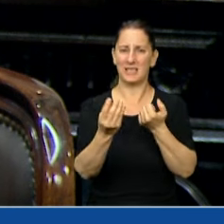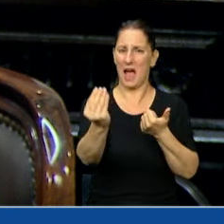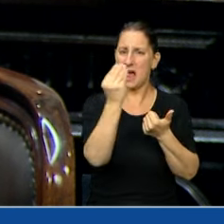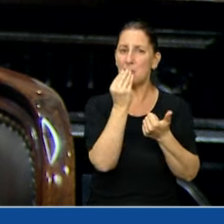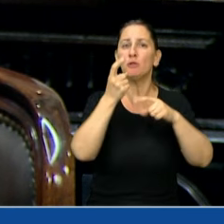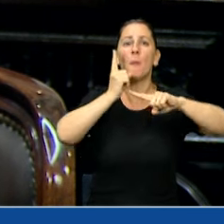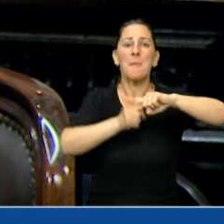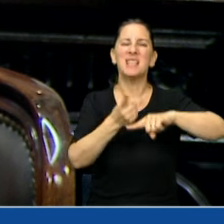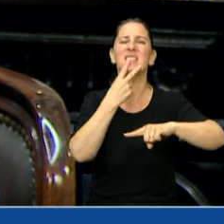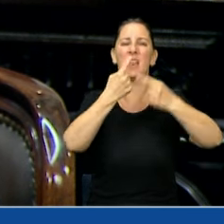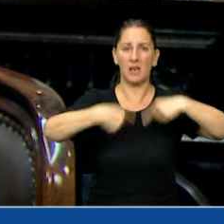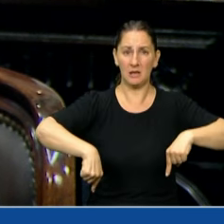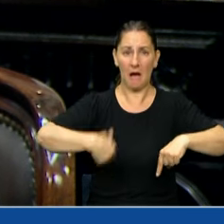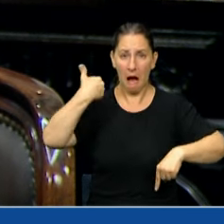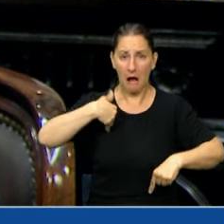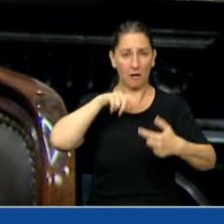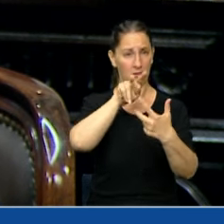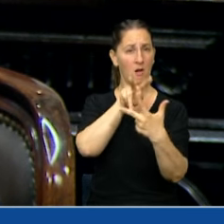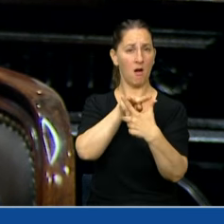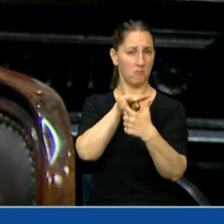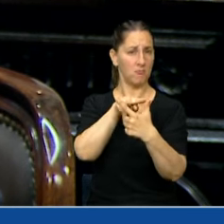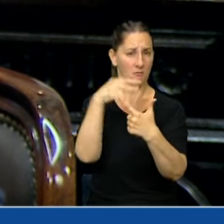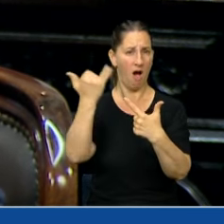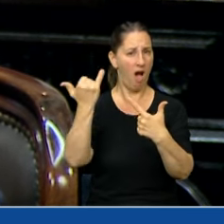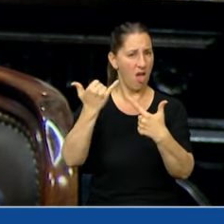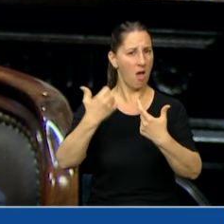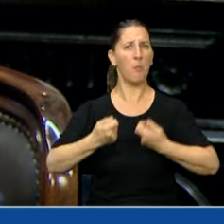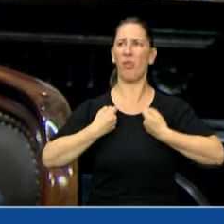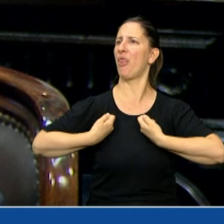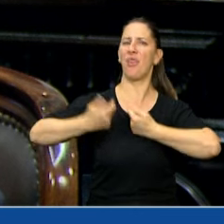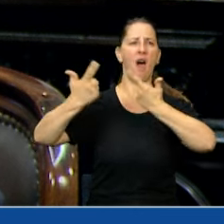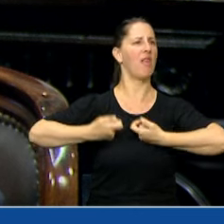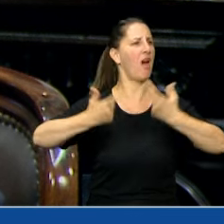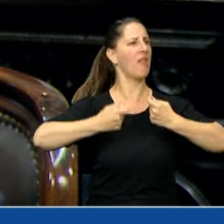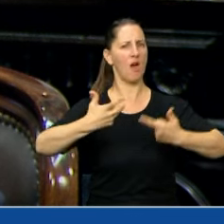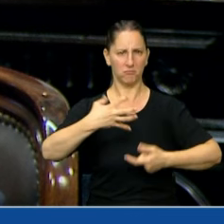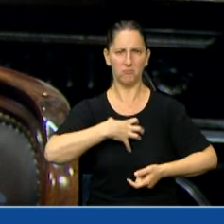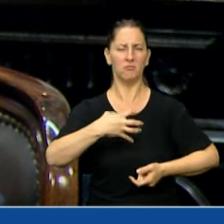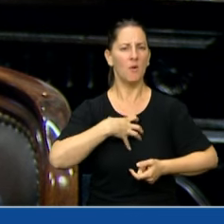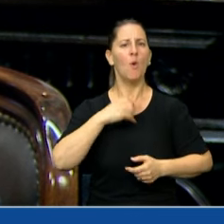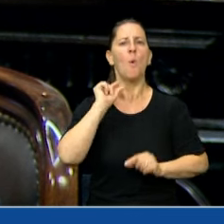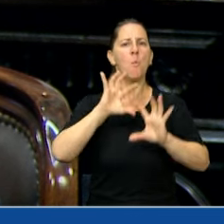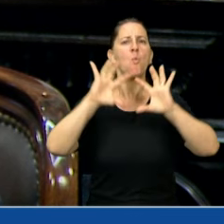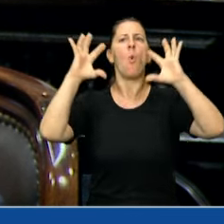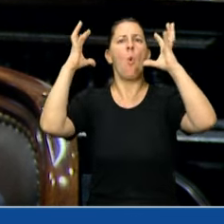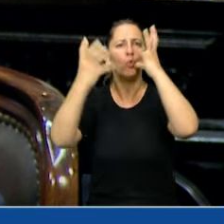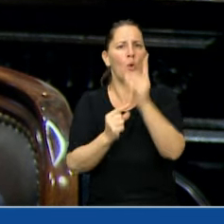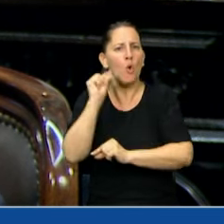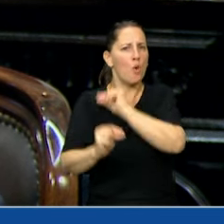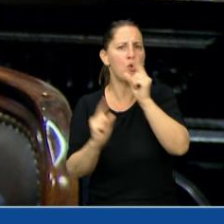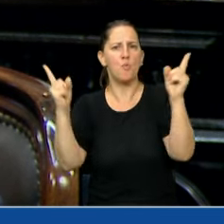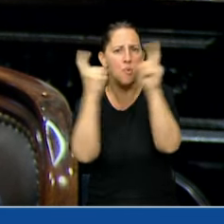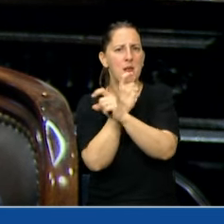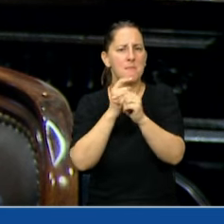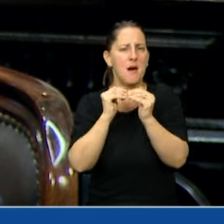energía y Argentina tiene la posibilidad de constituirse como un proveedor confiable en un mundo con cada vez más conflictos y que requiere